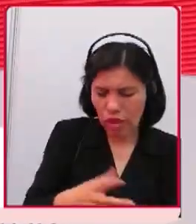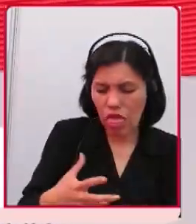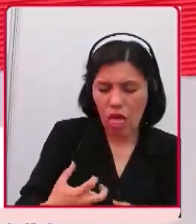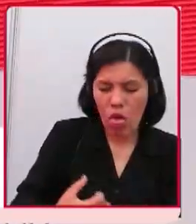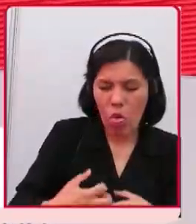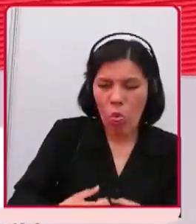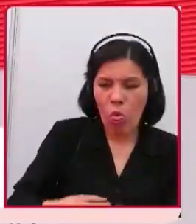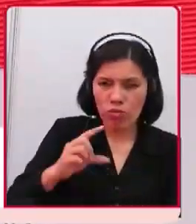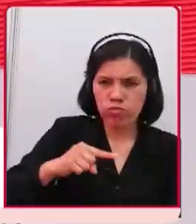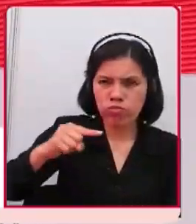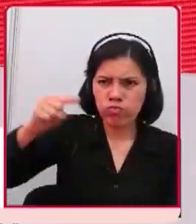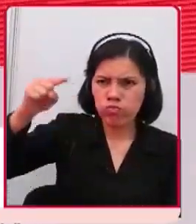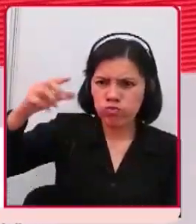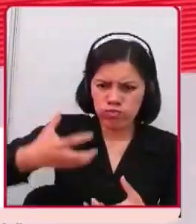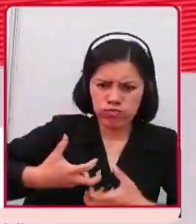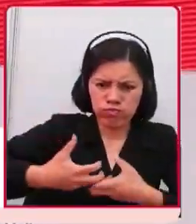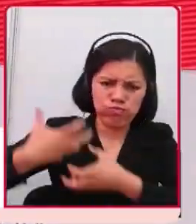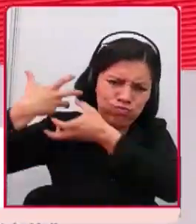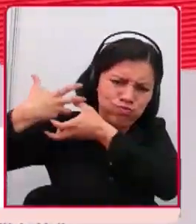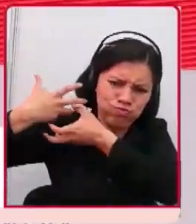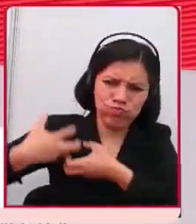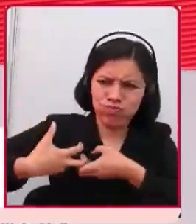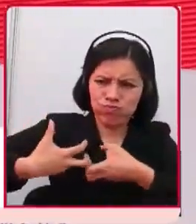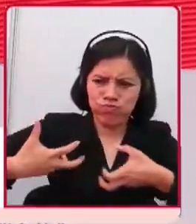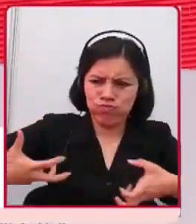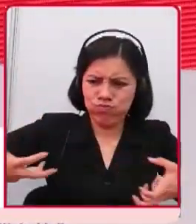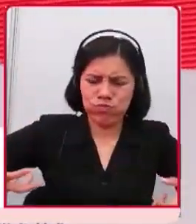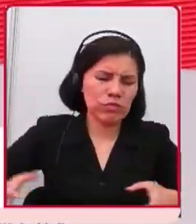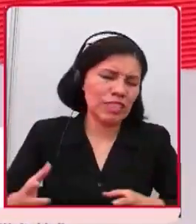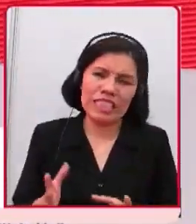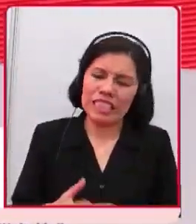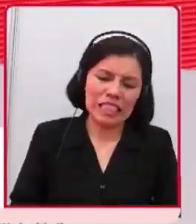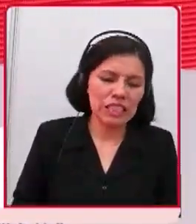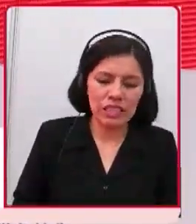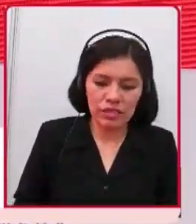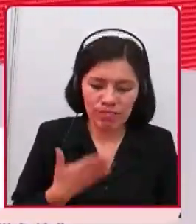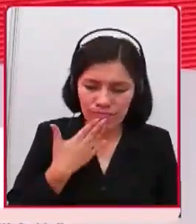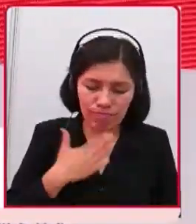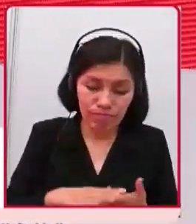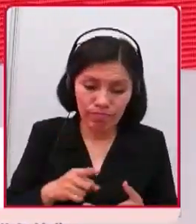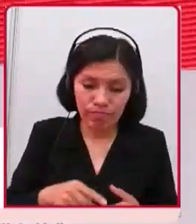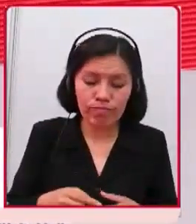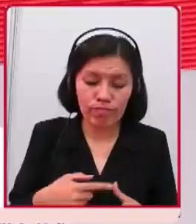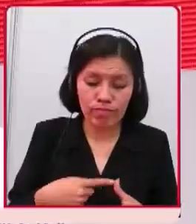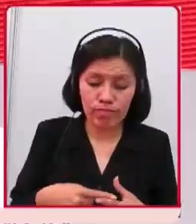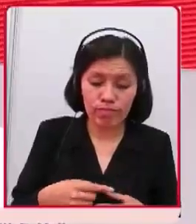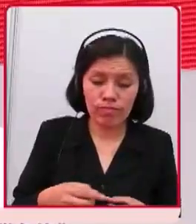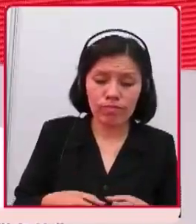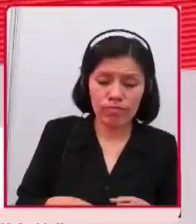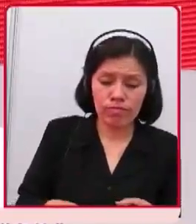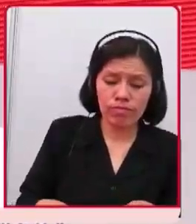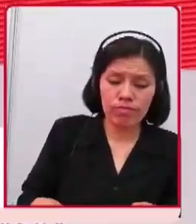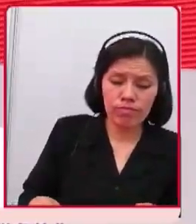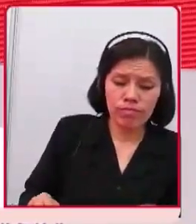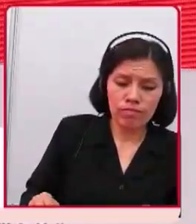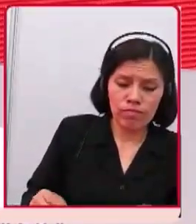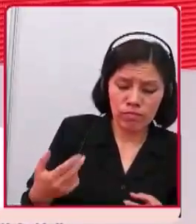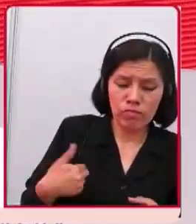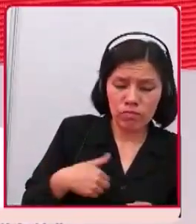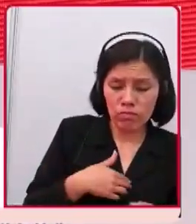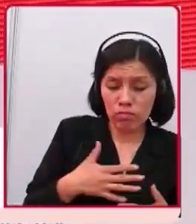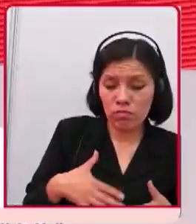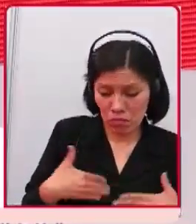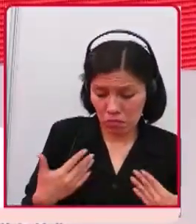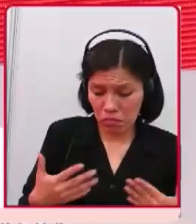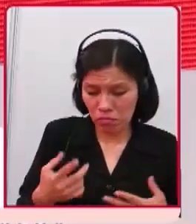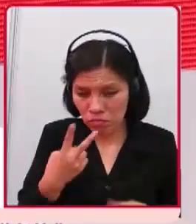8 horas, era mucho peor. Podíamos, el tiempo de predicción era menor, pero de igual manera, como les dije hace un momento, se podía tomar